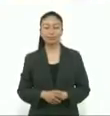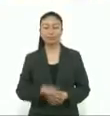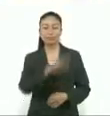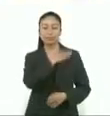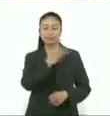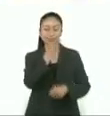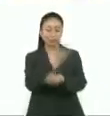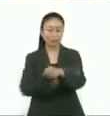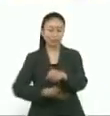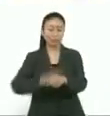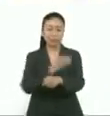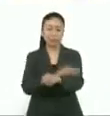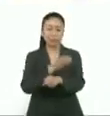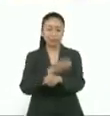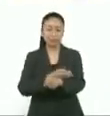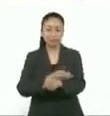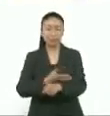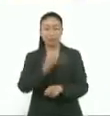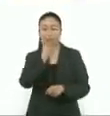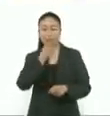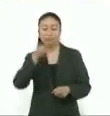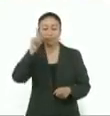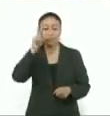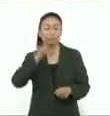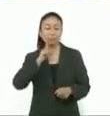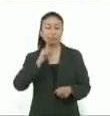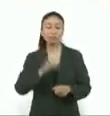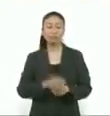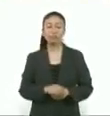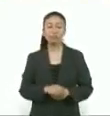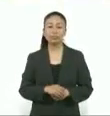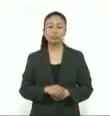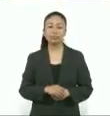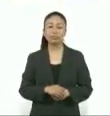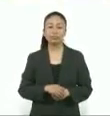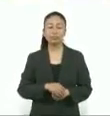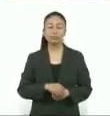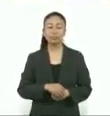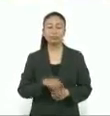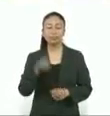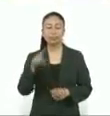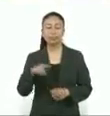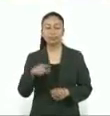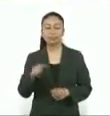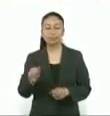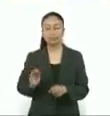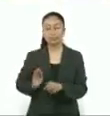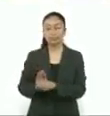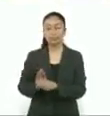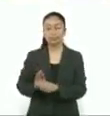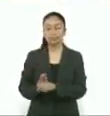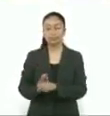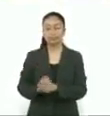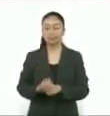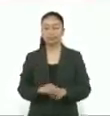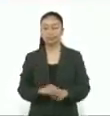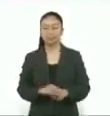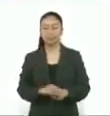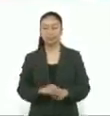Buenas tardes, compañeras y compañeros. Aquí están las guardianas de la negra materna